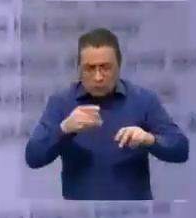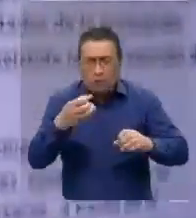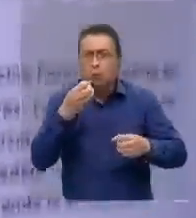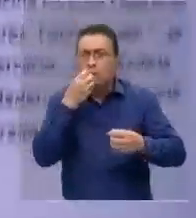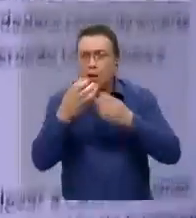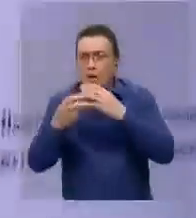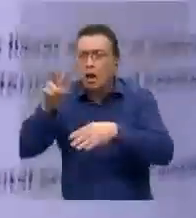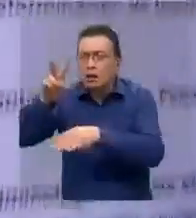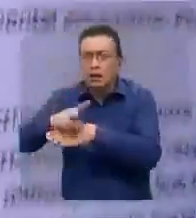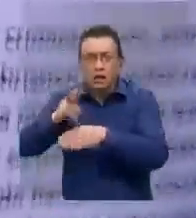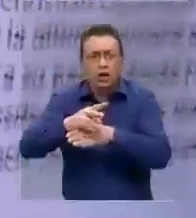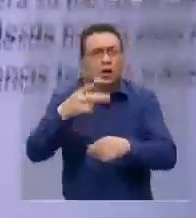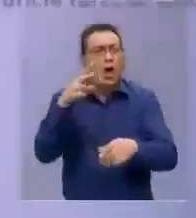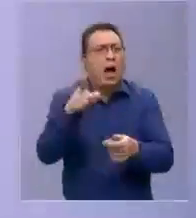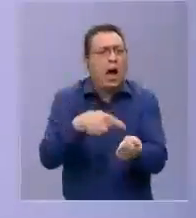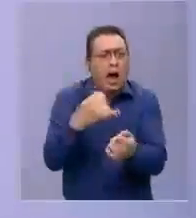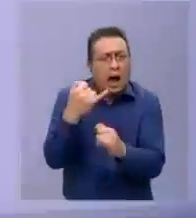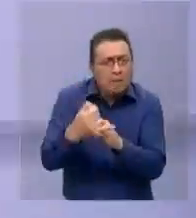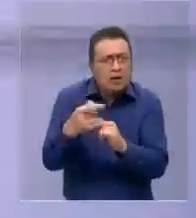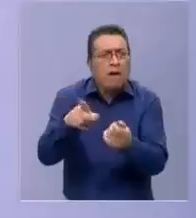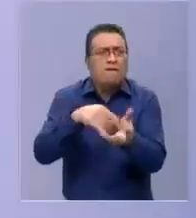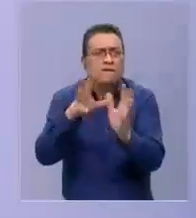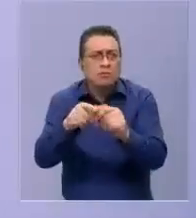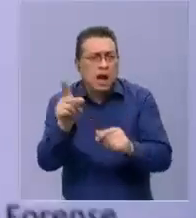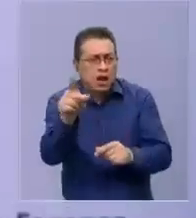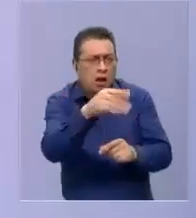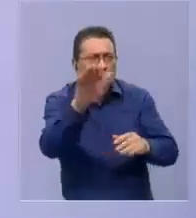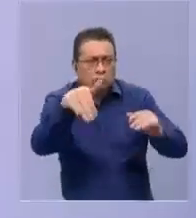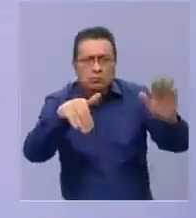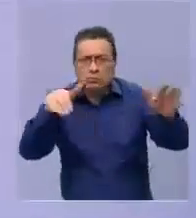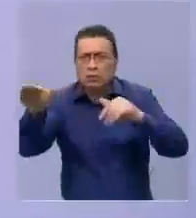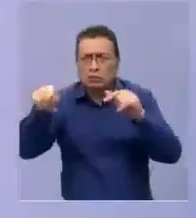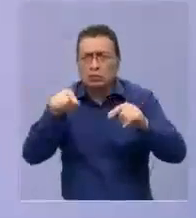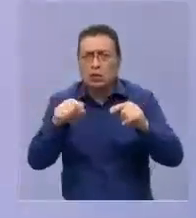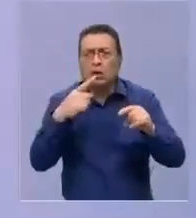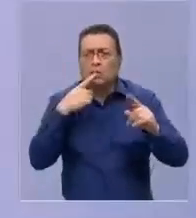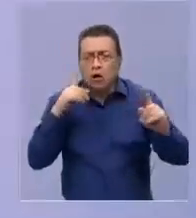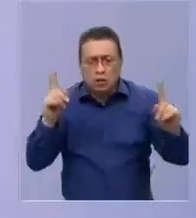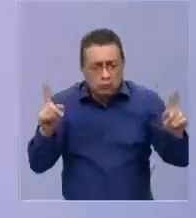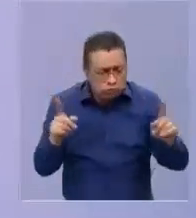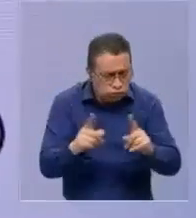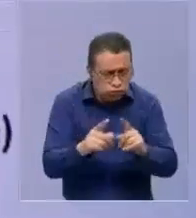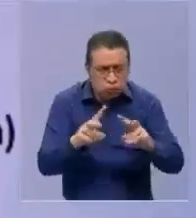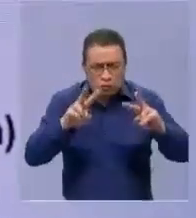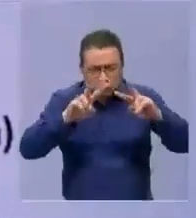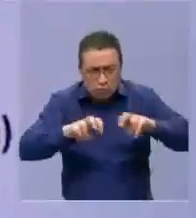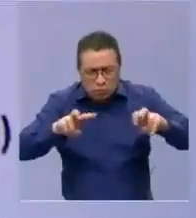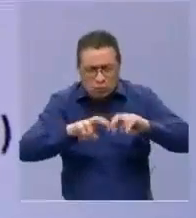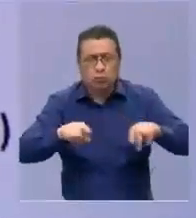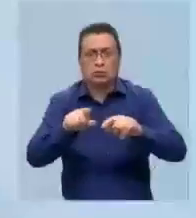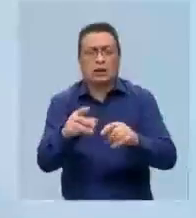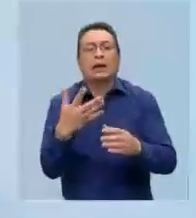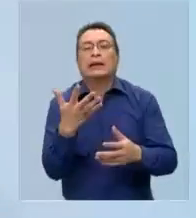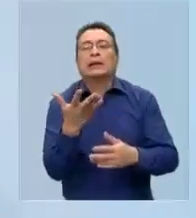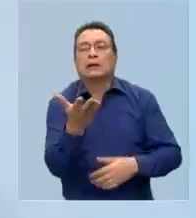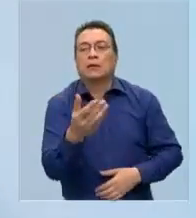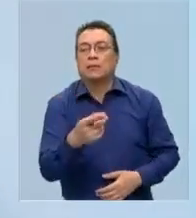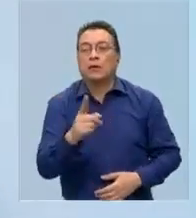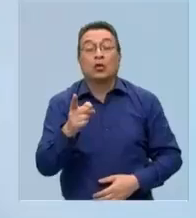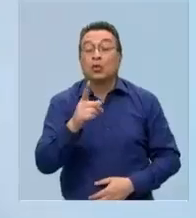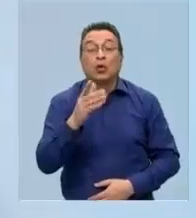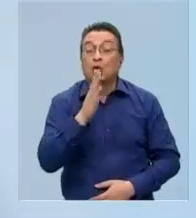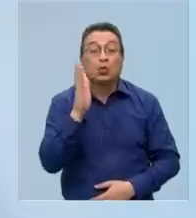declaraciones de testigos, amigos y familiares de la víctima. Esta es la conclusión de su autopsia psicológica. No